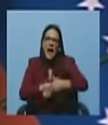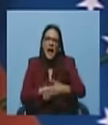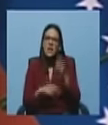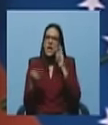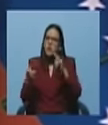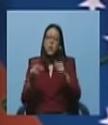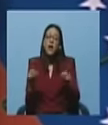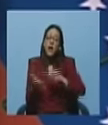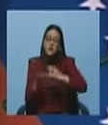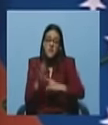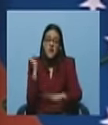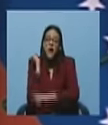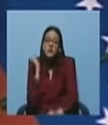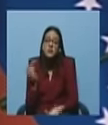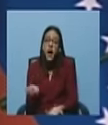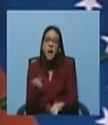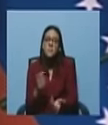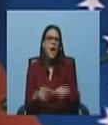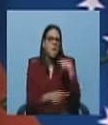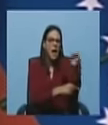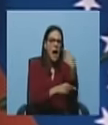está en una primera